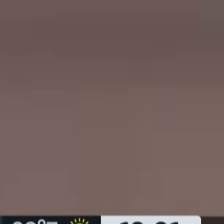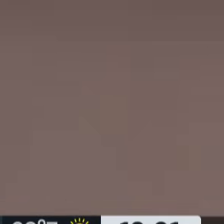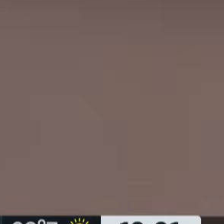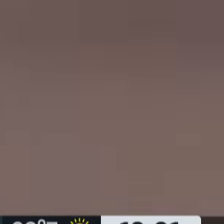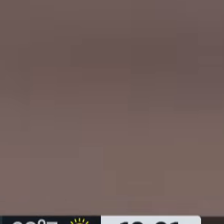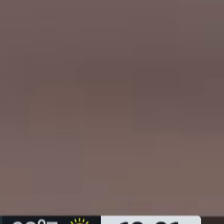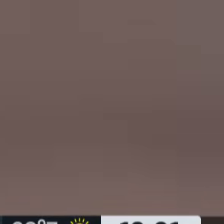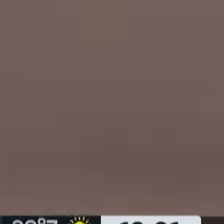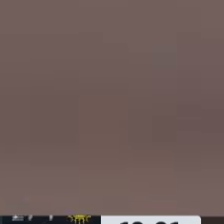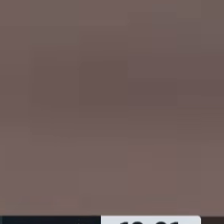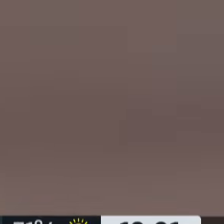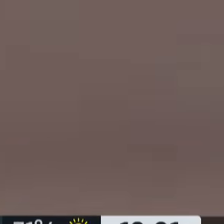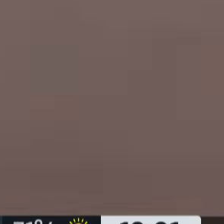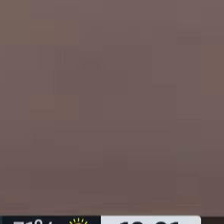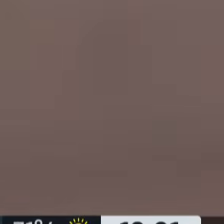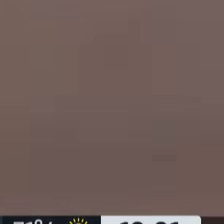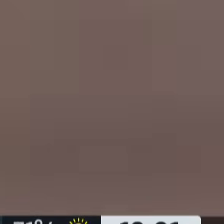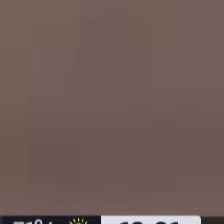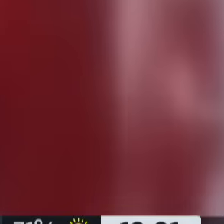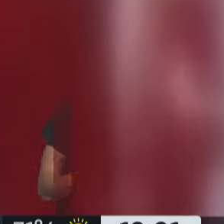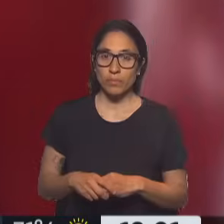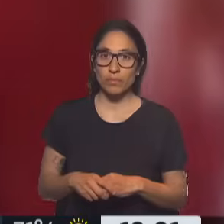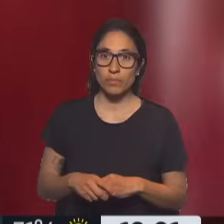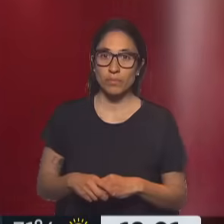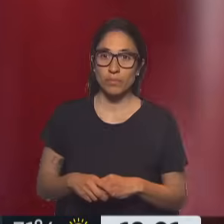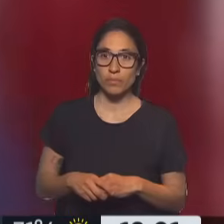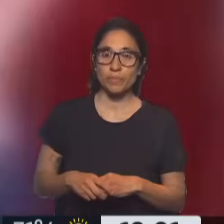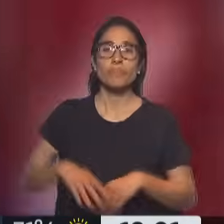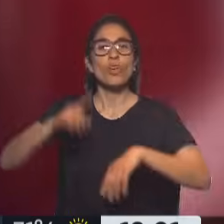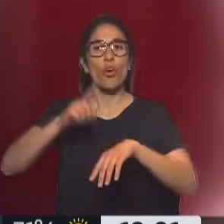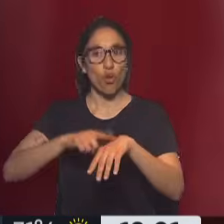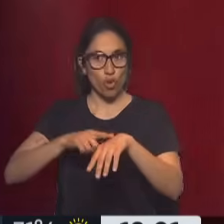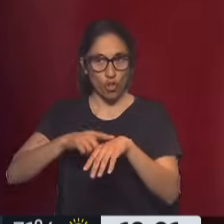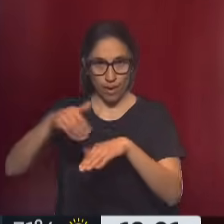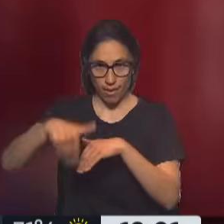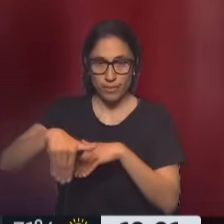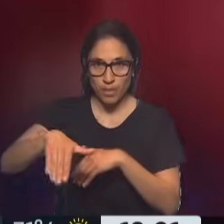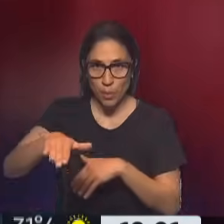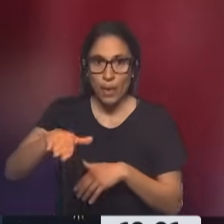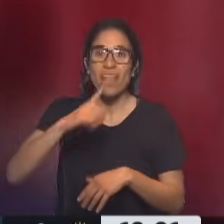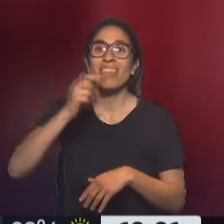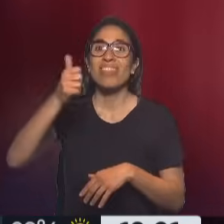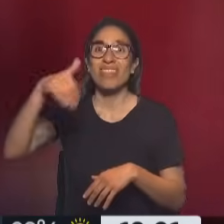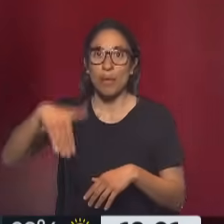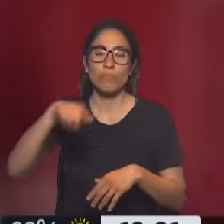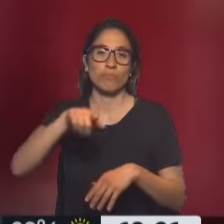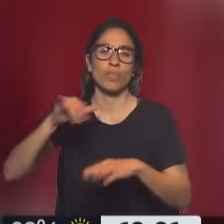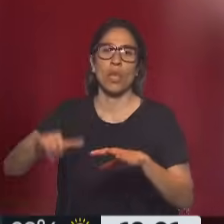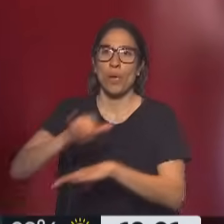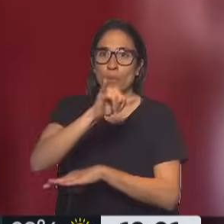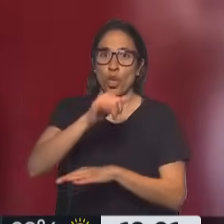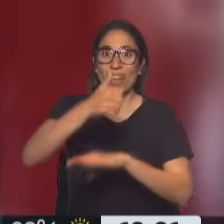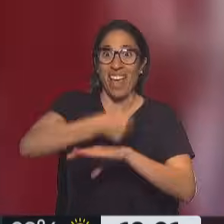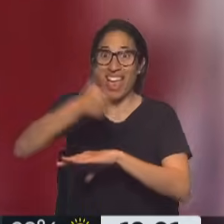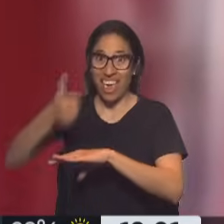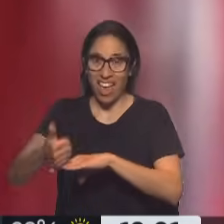Israel en el marco del operativo rescate seguro en las próximas horas Entonces el avión de aerolíneas va a llegar